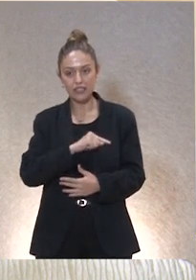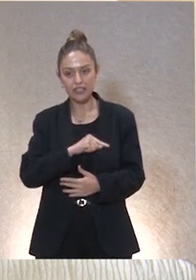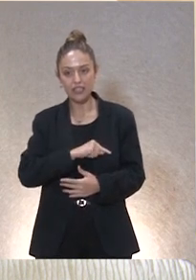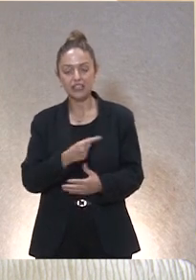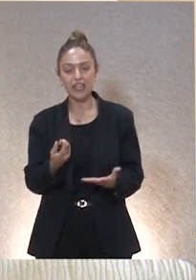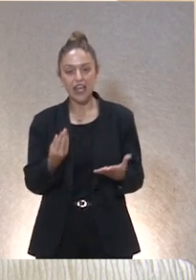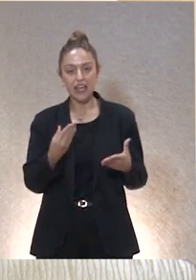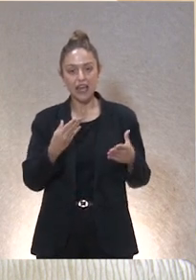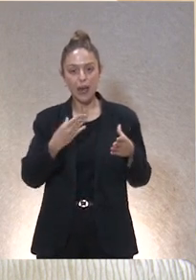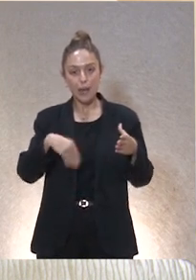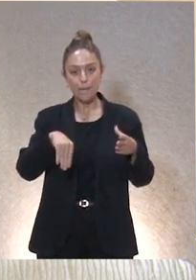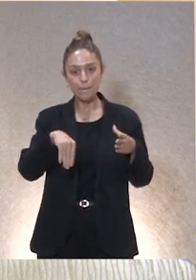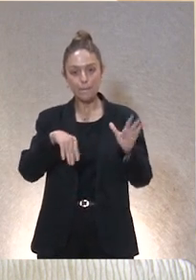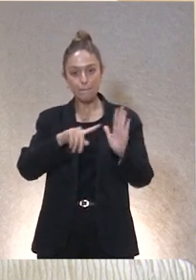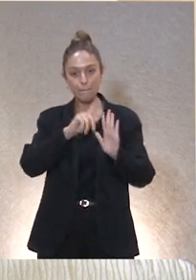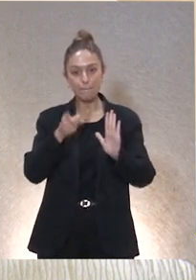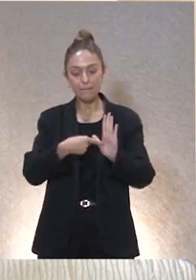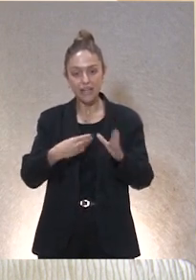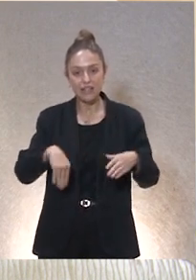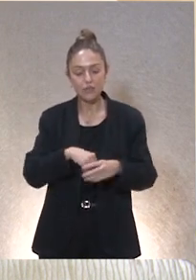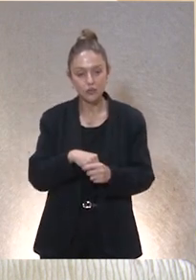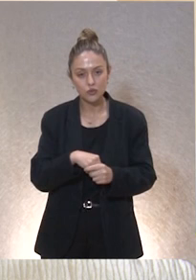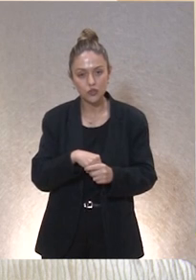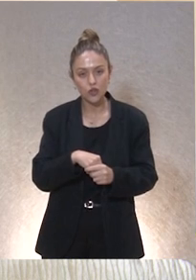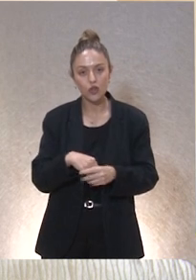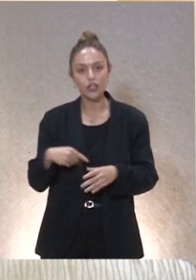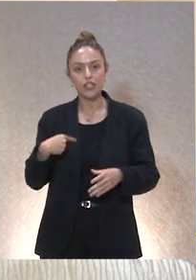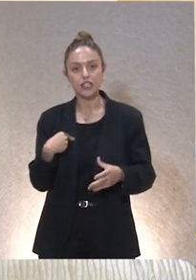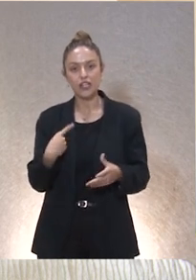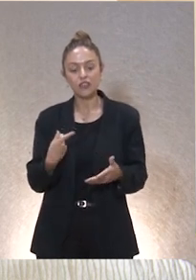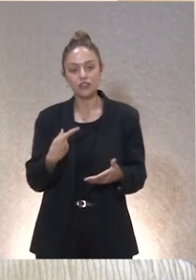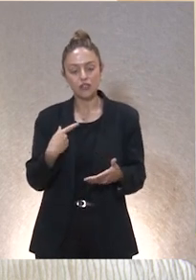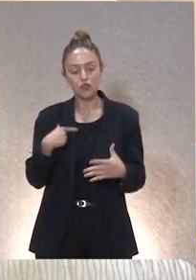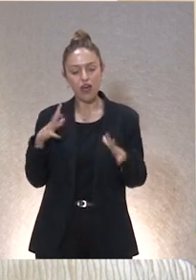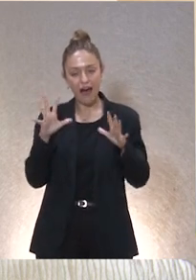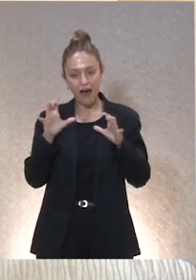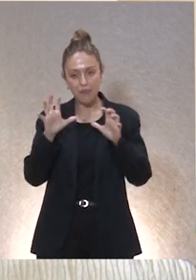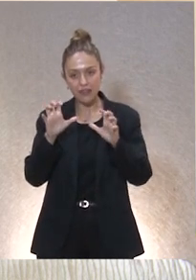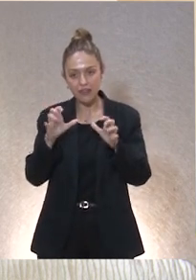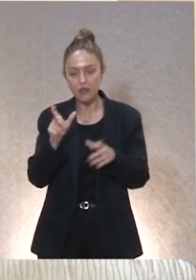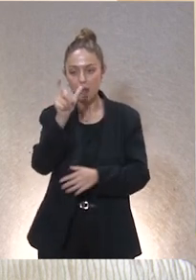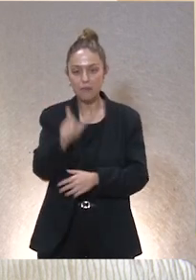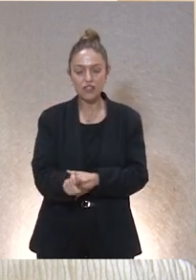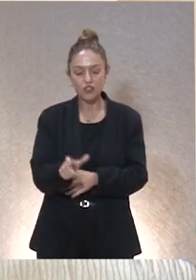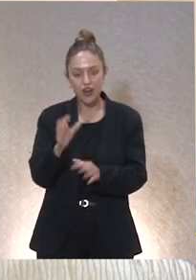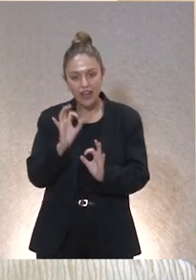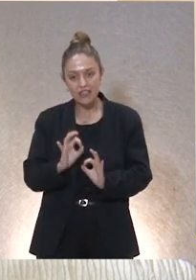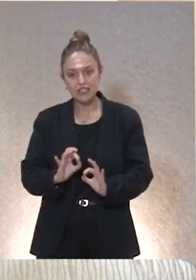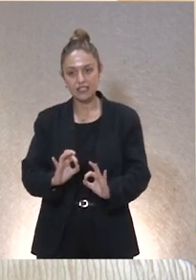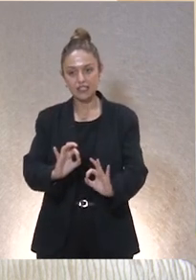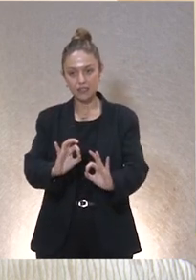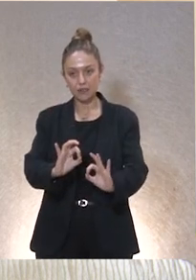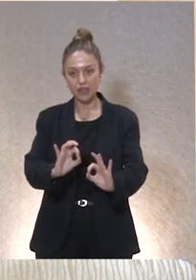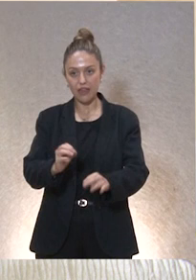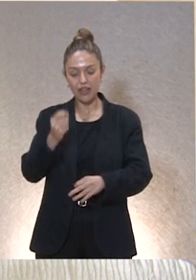plena inclusión y que nos hemos alimentado y nos hemos nutrido de una persona muy especial no del que llamamos el